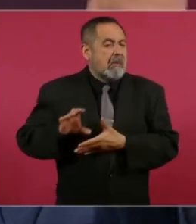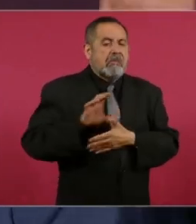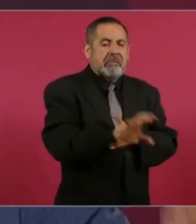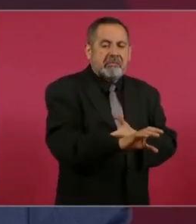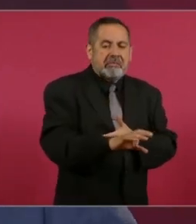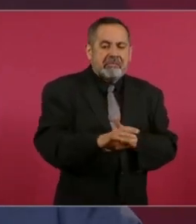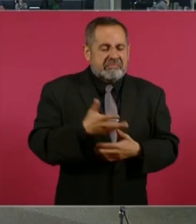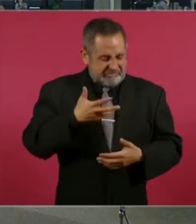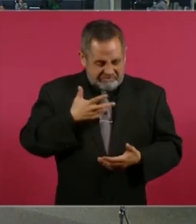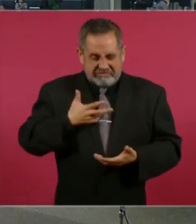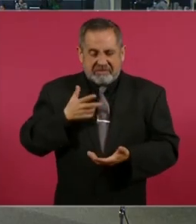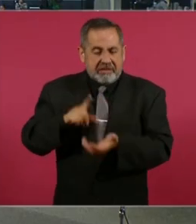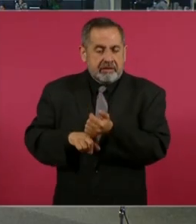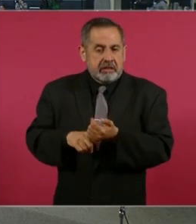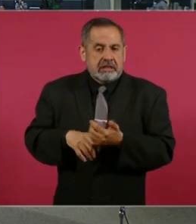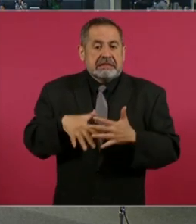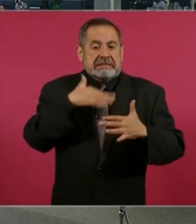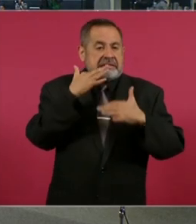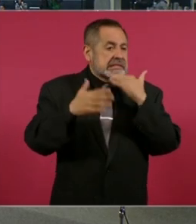porque tenemos